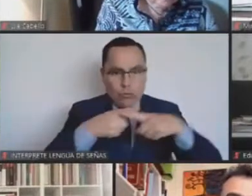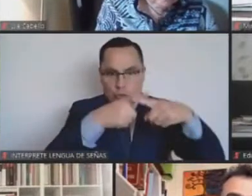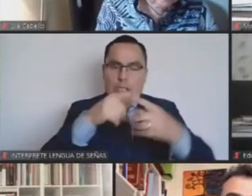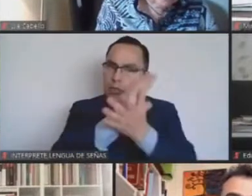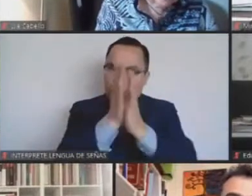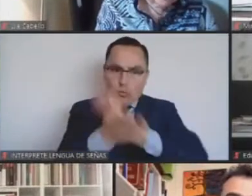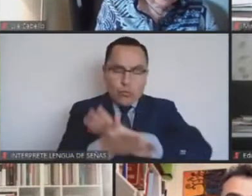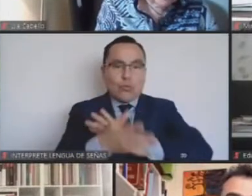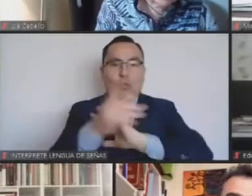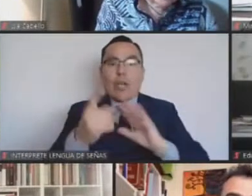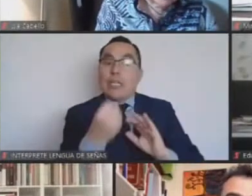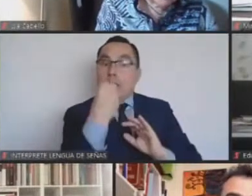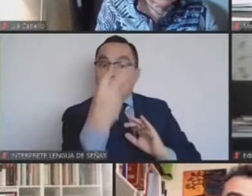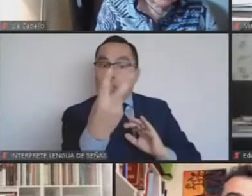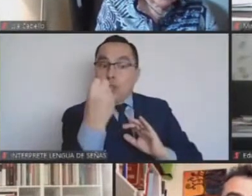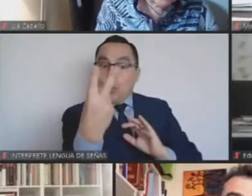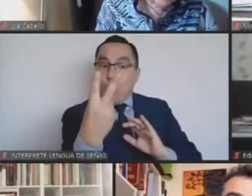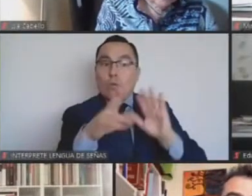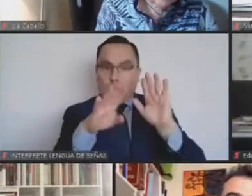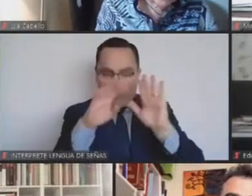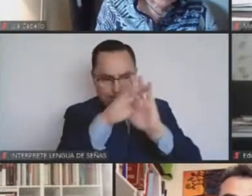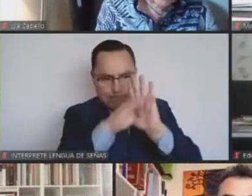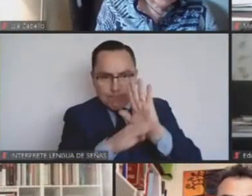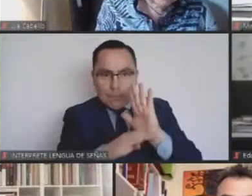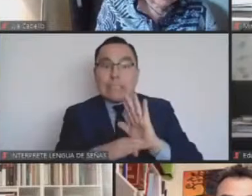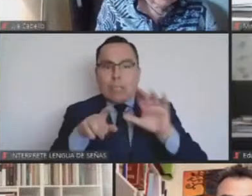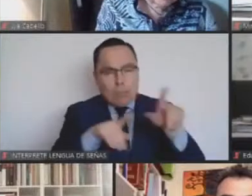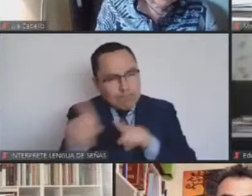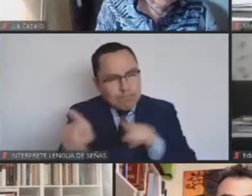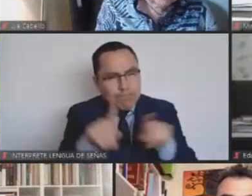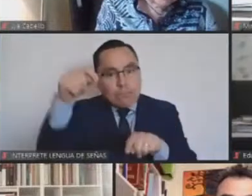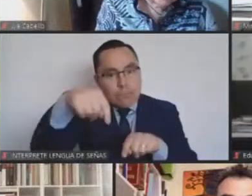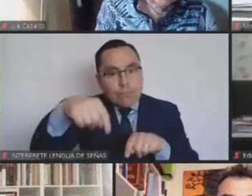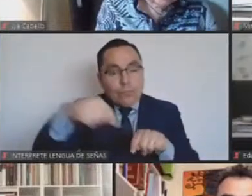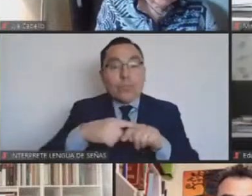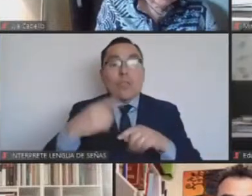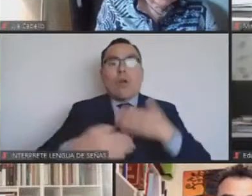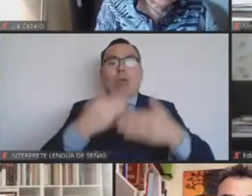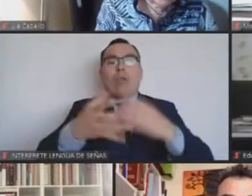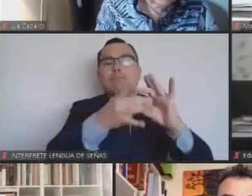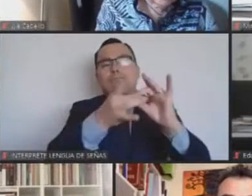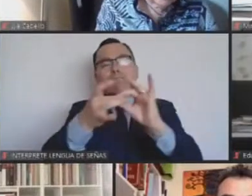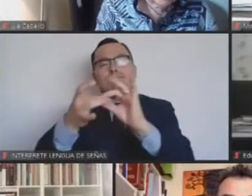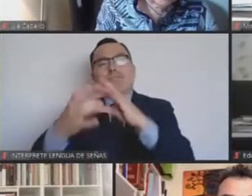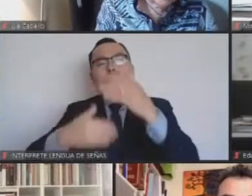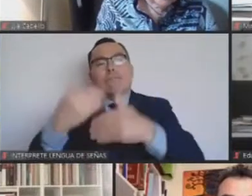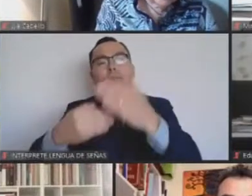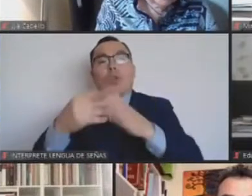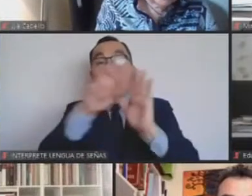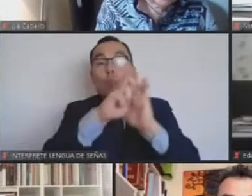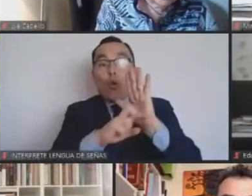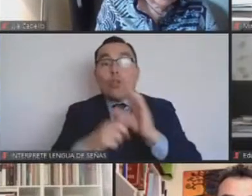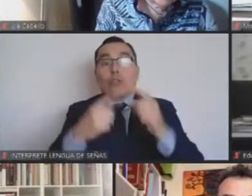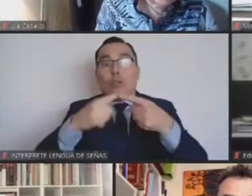la segunda planificación estratégica y, por consiguiente, en los sucesivos proyectos,